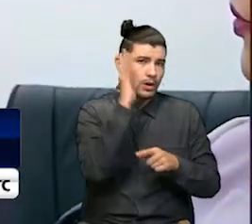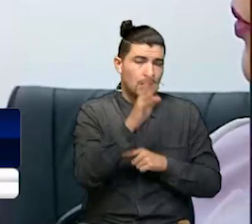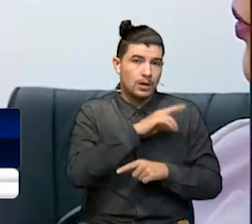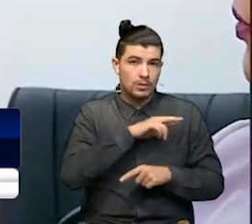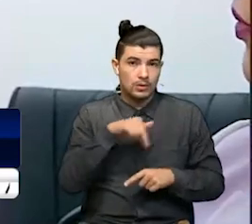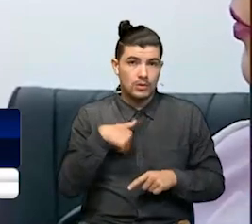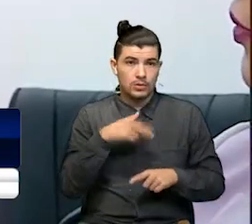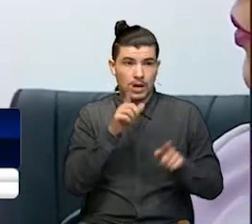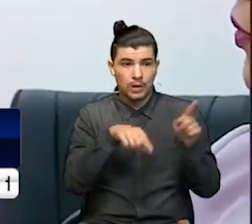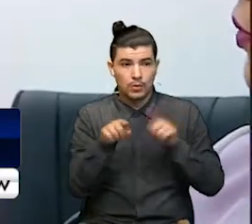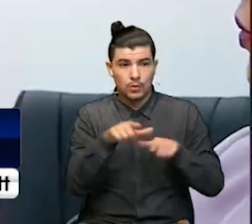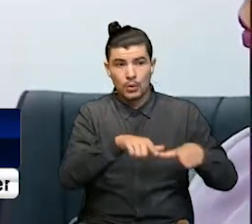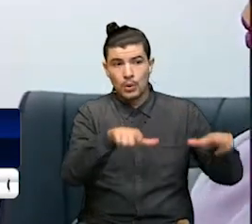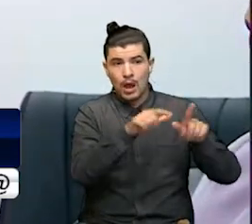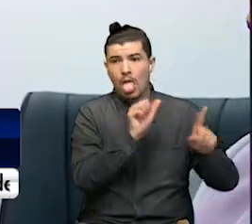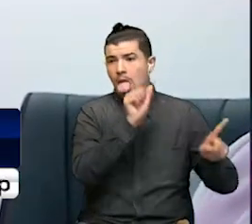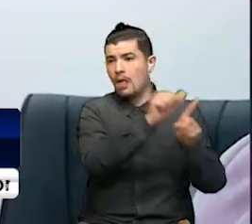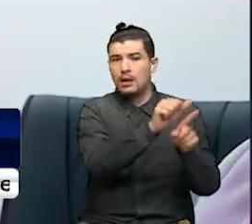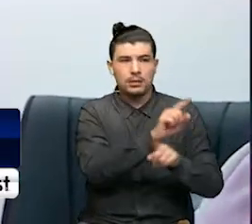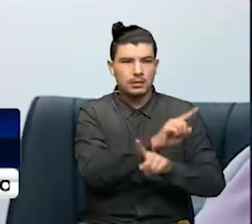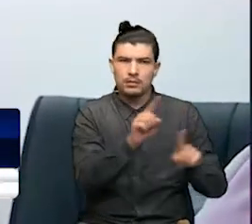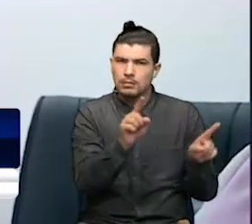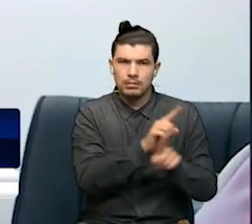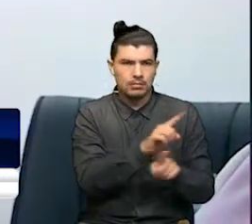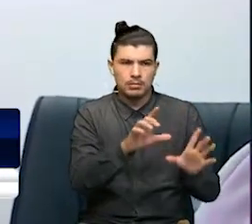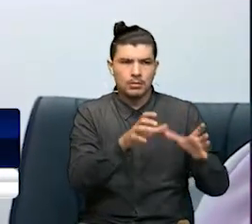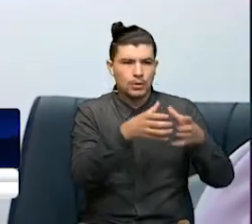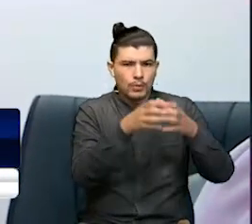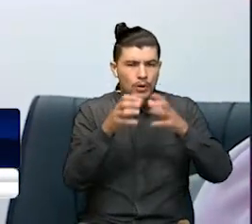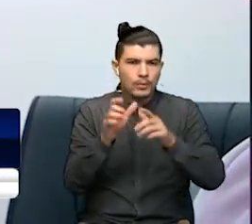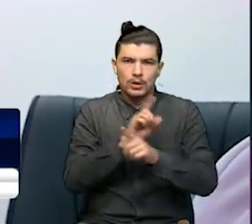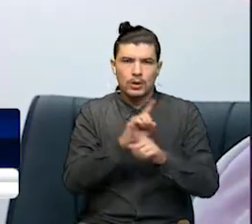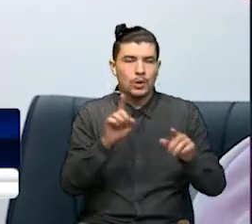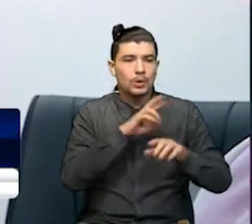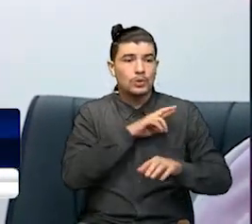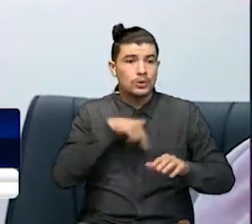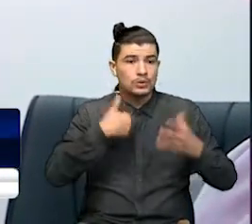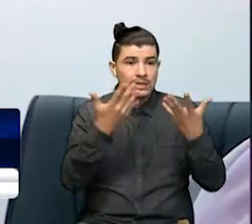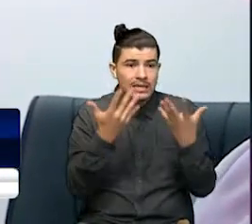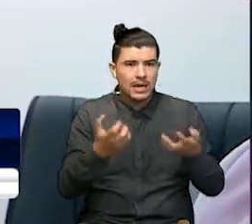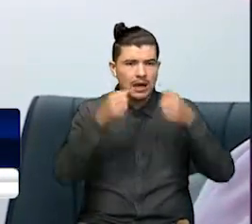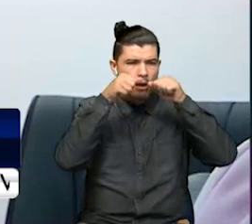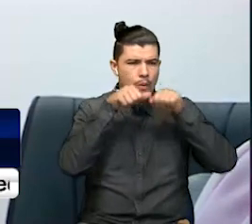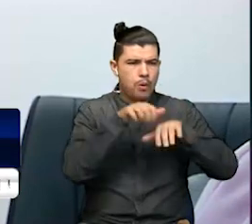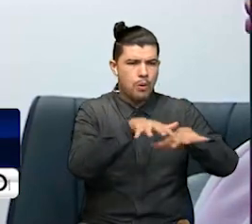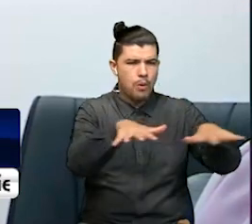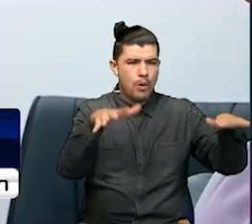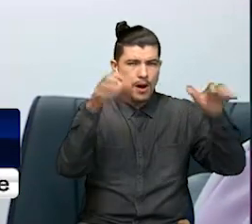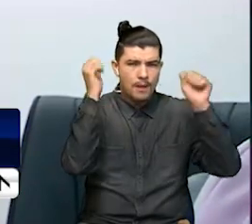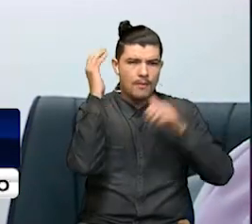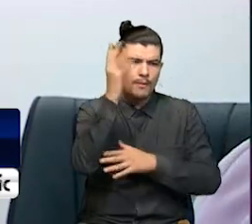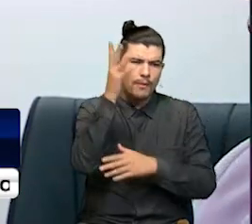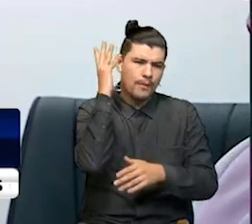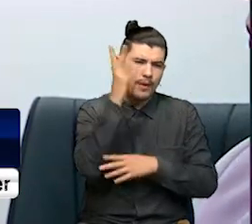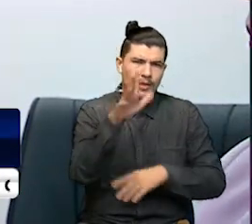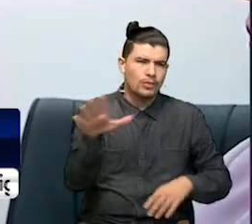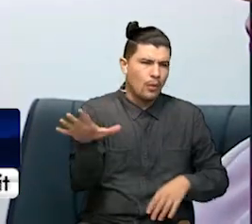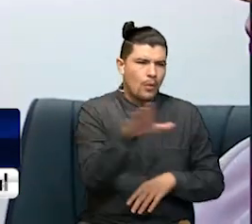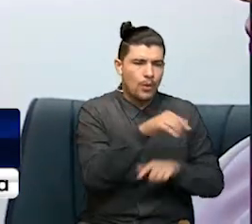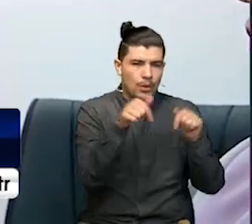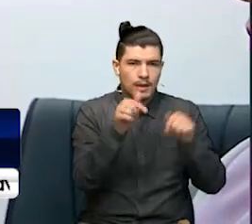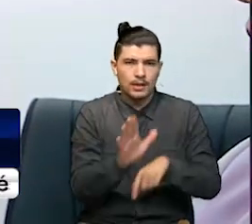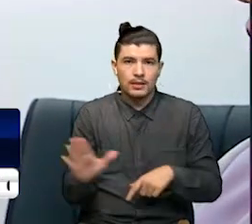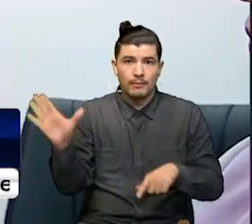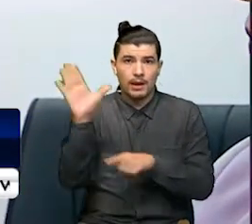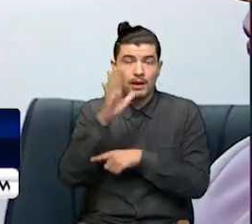ningún momento tratado de tomar algún grupo sino lo que queremos es poder tener la cobertura de todo el